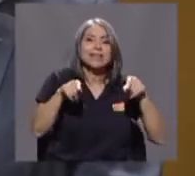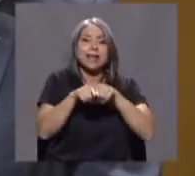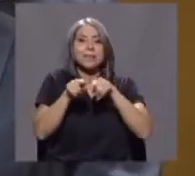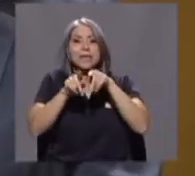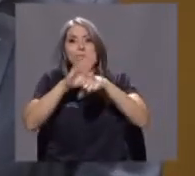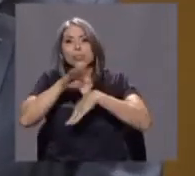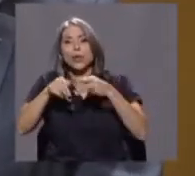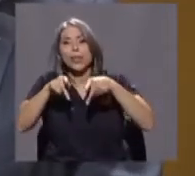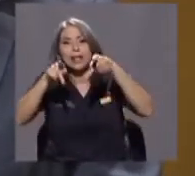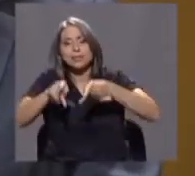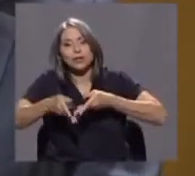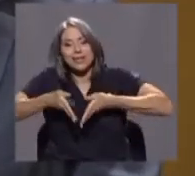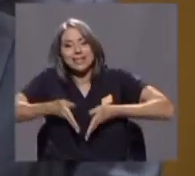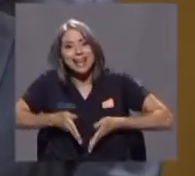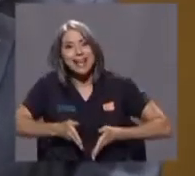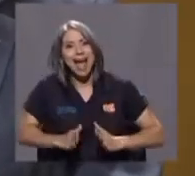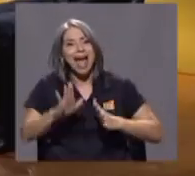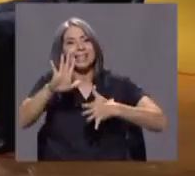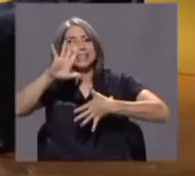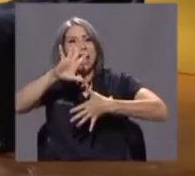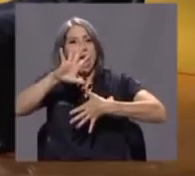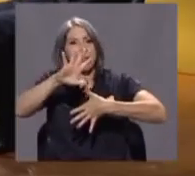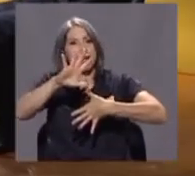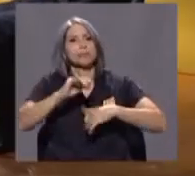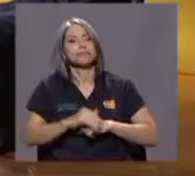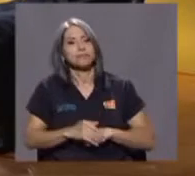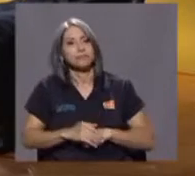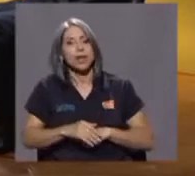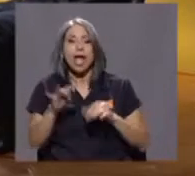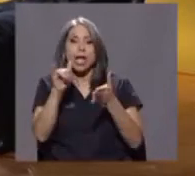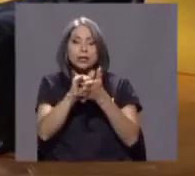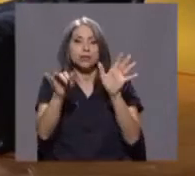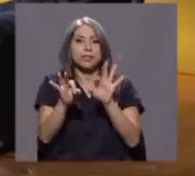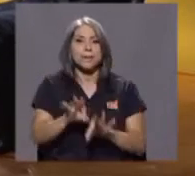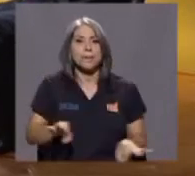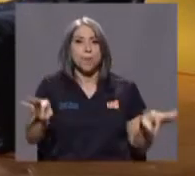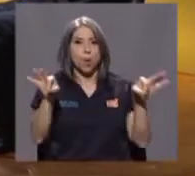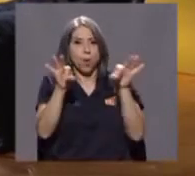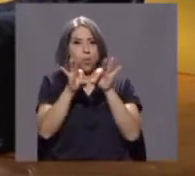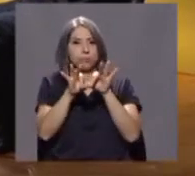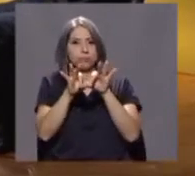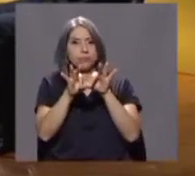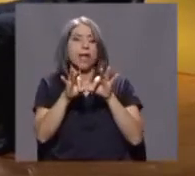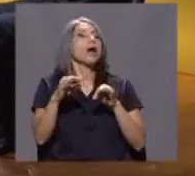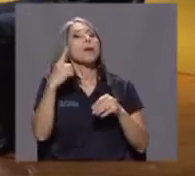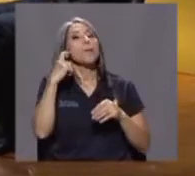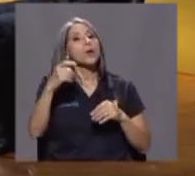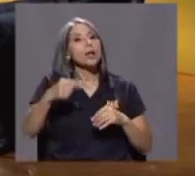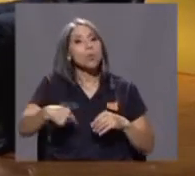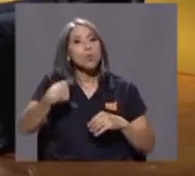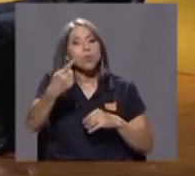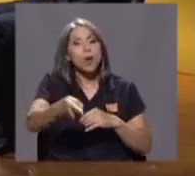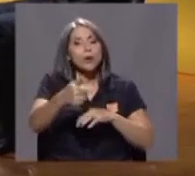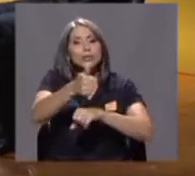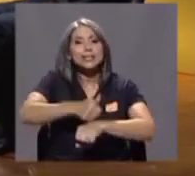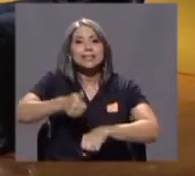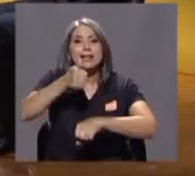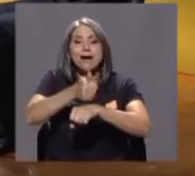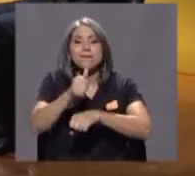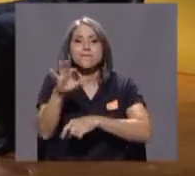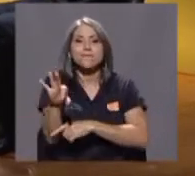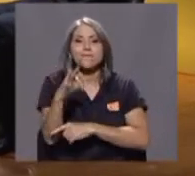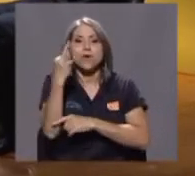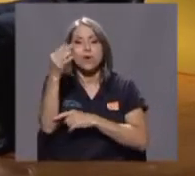en el continente americano. Esto es importantísimo porque luego se va a establecer una forma de